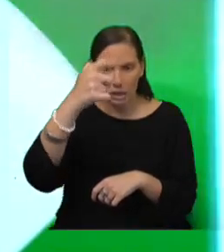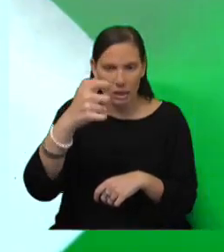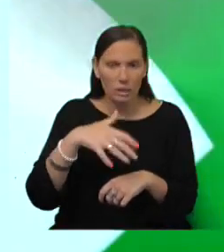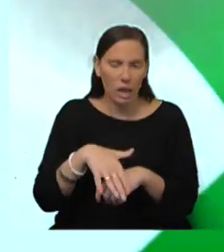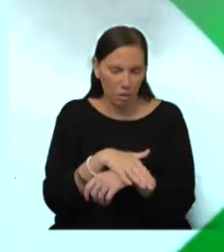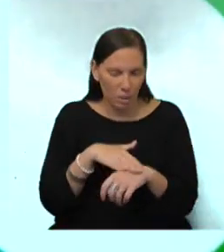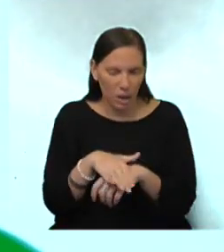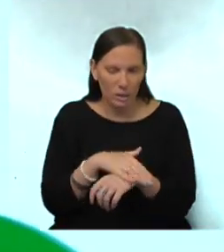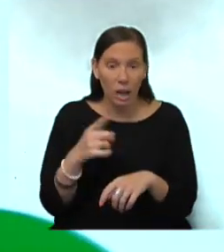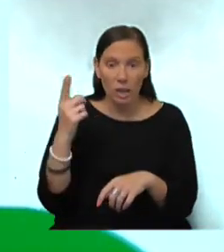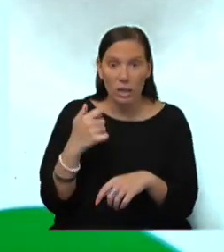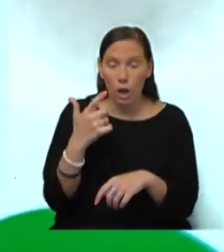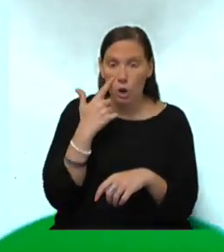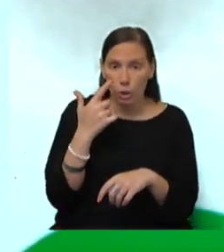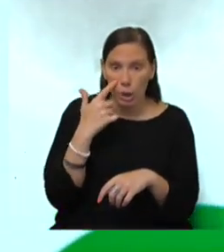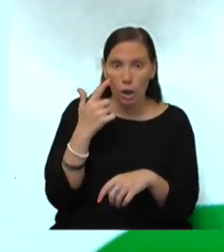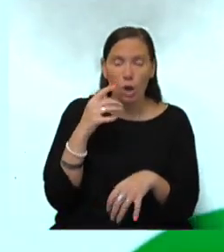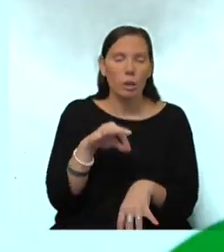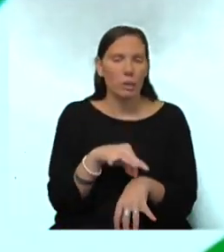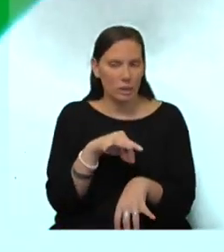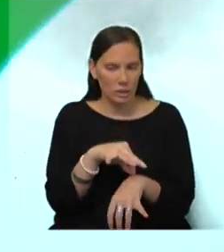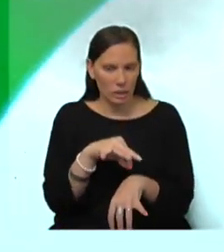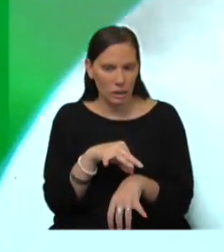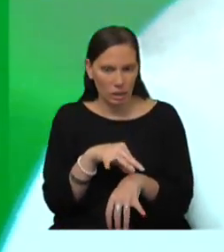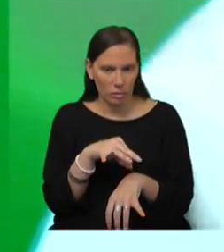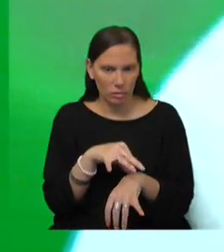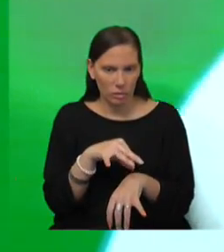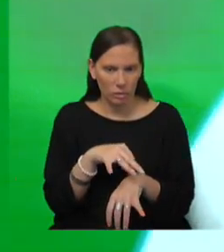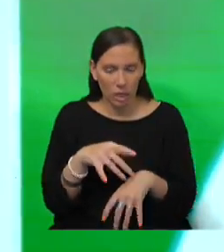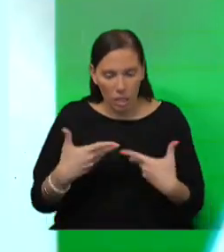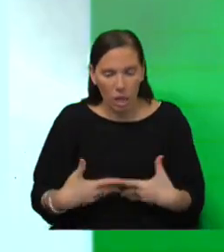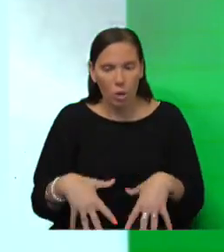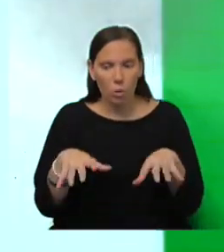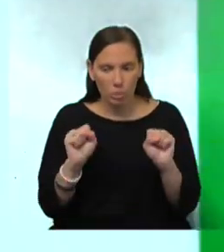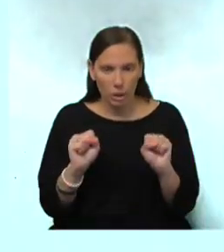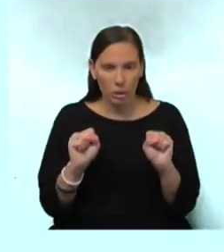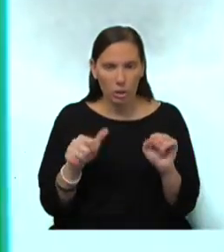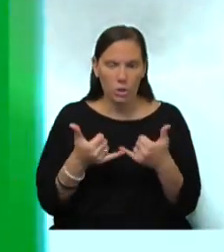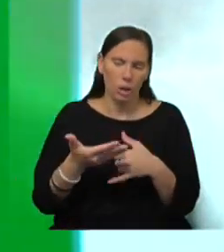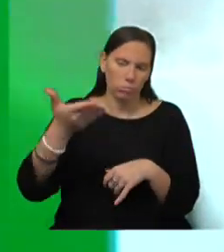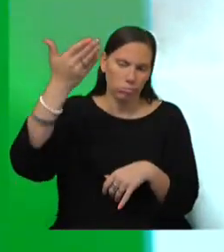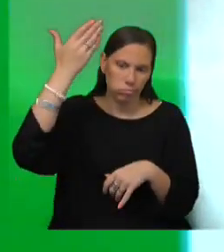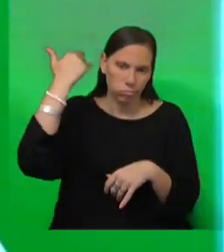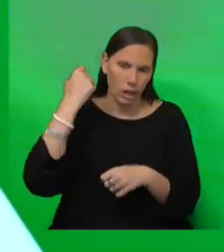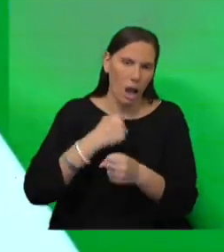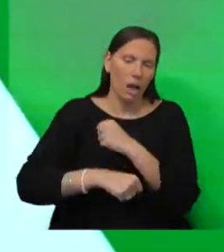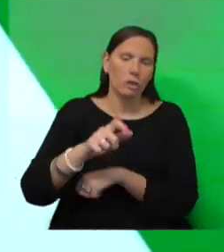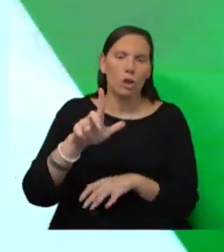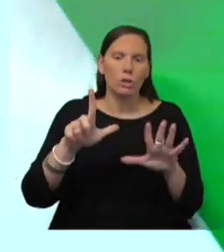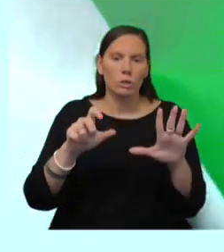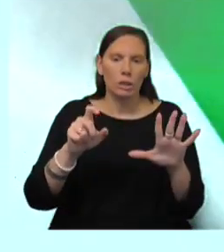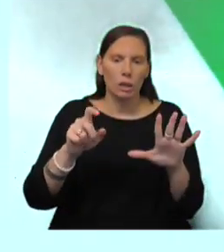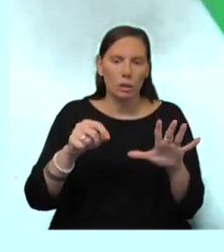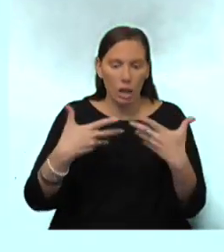y dura ayer se conocieron los de medicina que correspondieron a quienes descubrieron hace bastante tiempo ya en los años 70